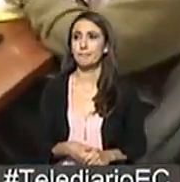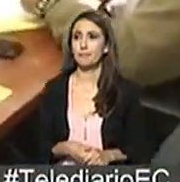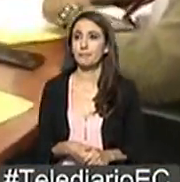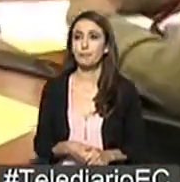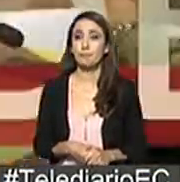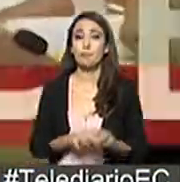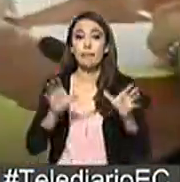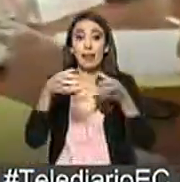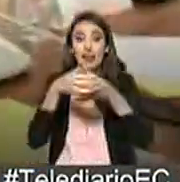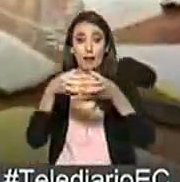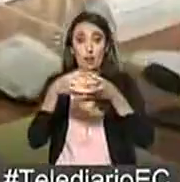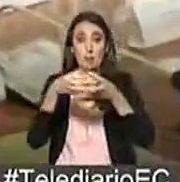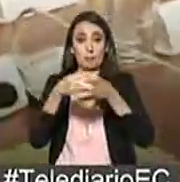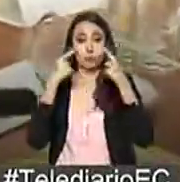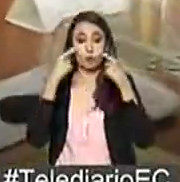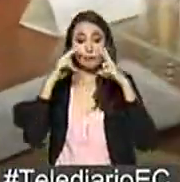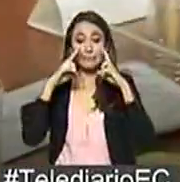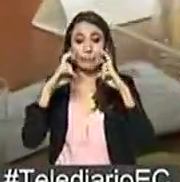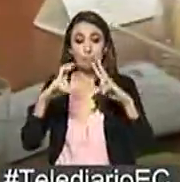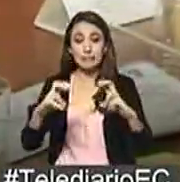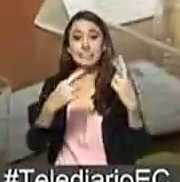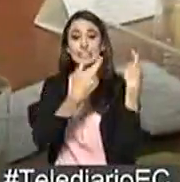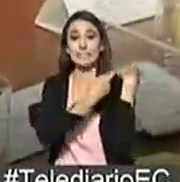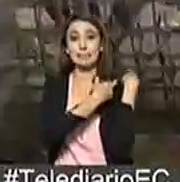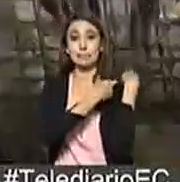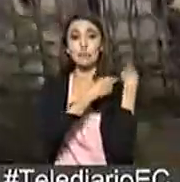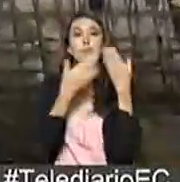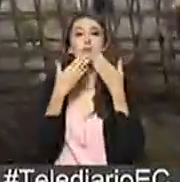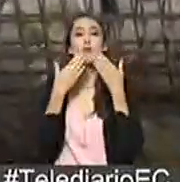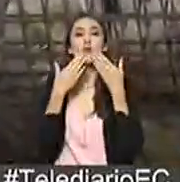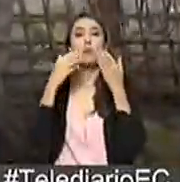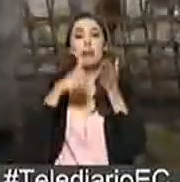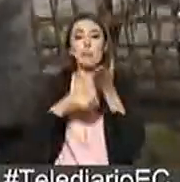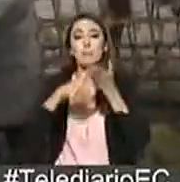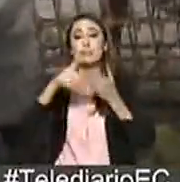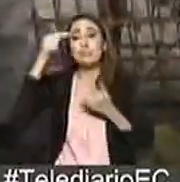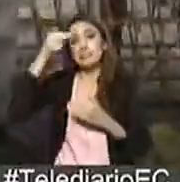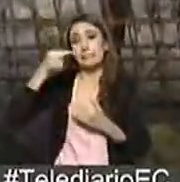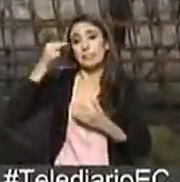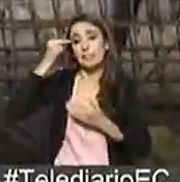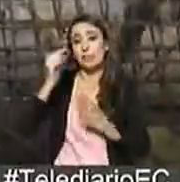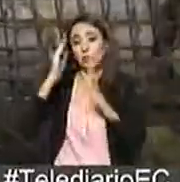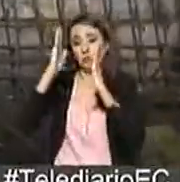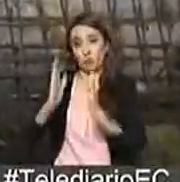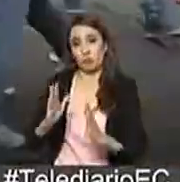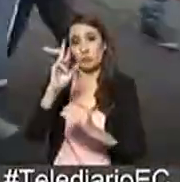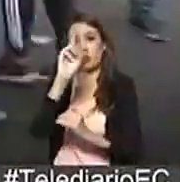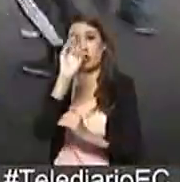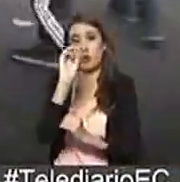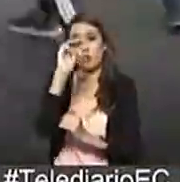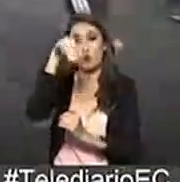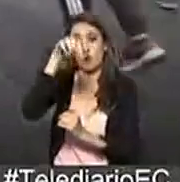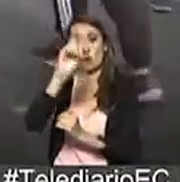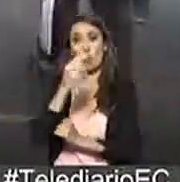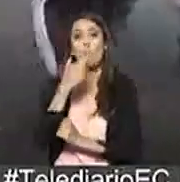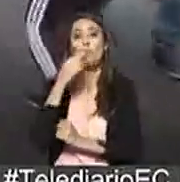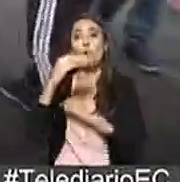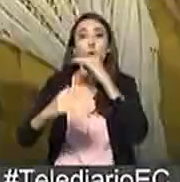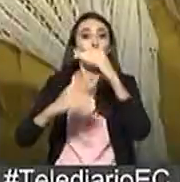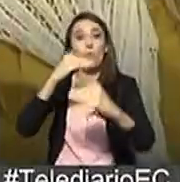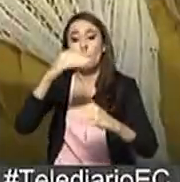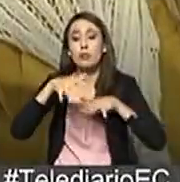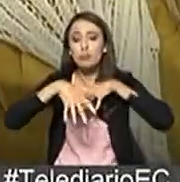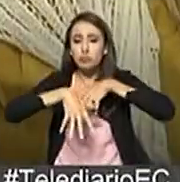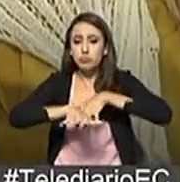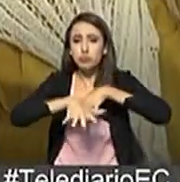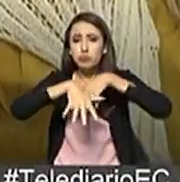Ante la Comisión Legislativa que investiga los hechos del paro nacional, la ministra de Gobierno, María Paula Romo, dijo que durante las jornadas de protesta